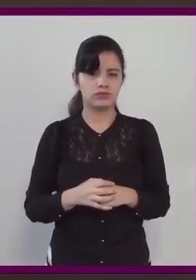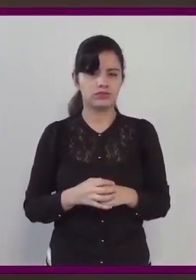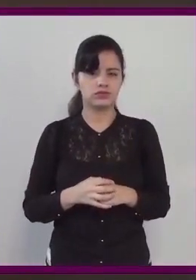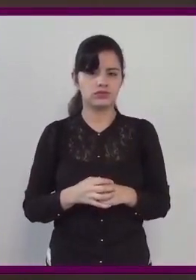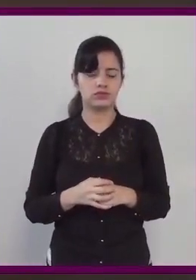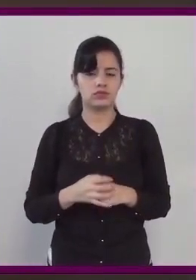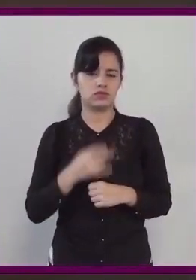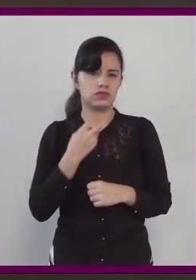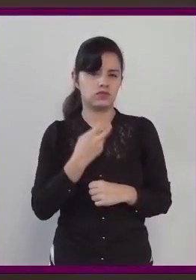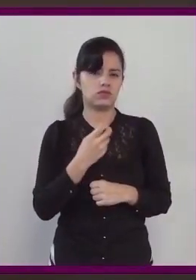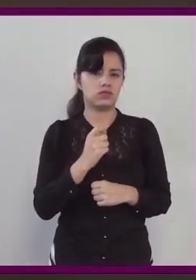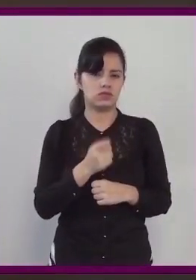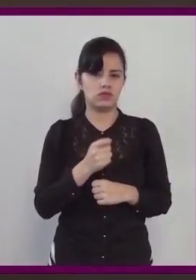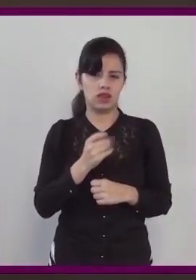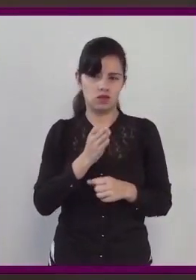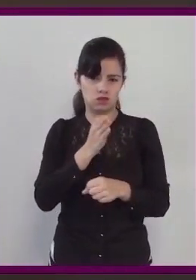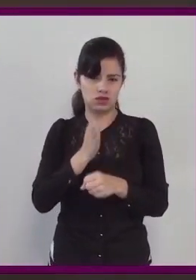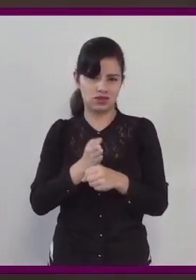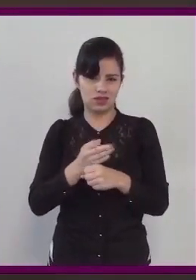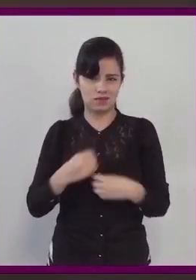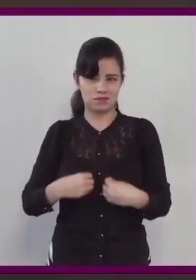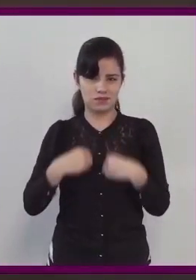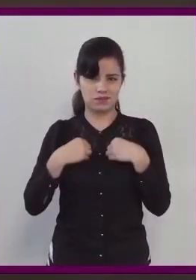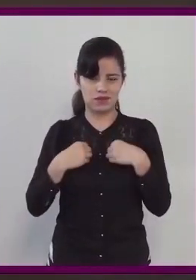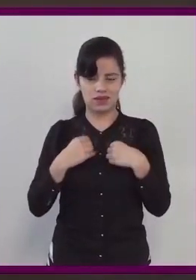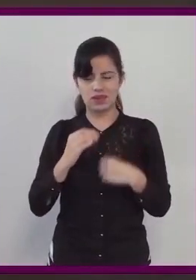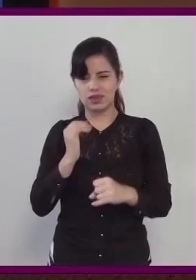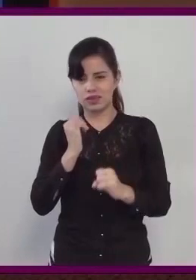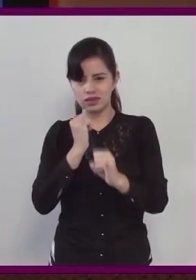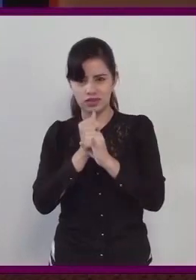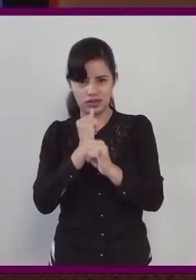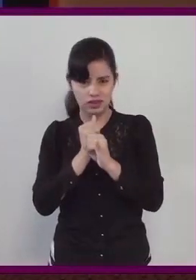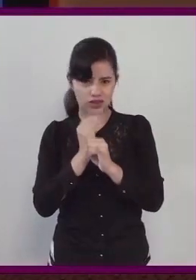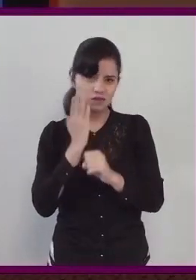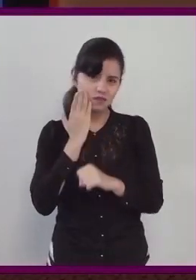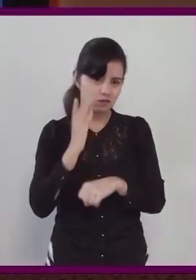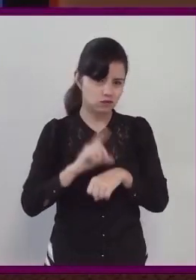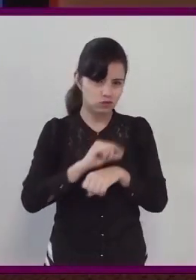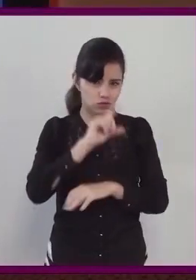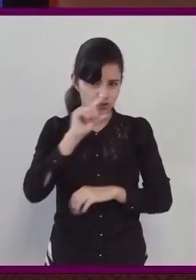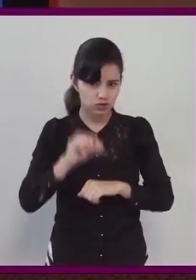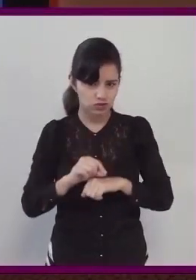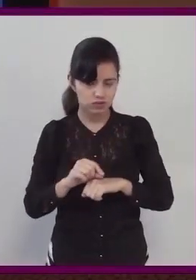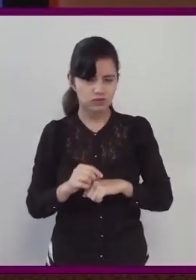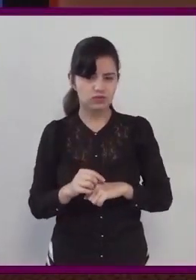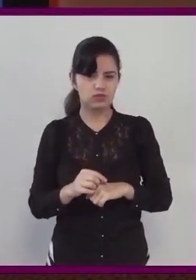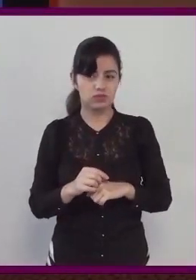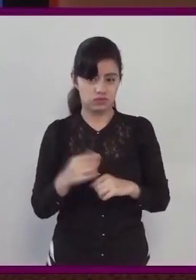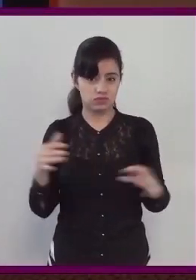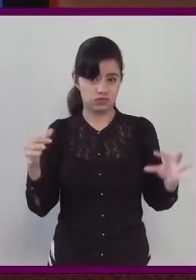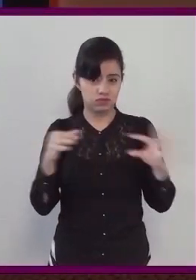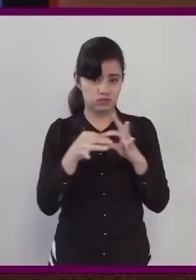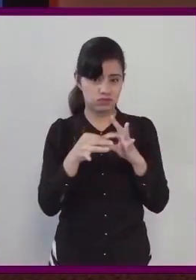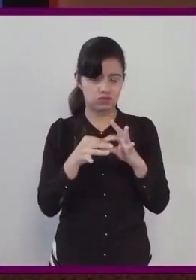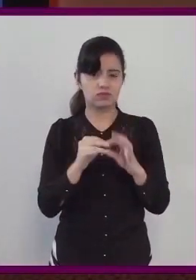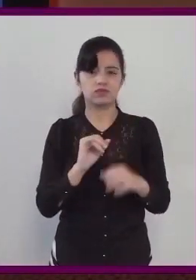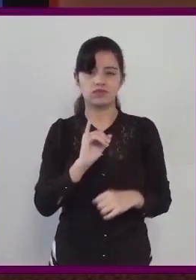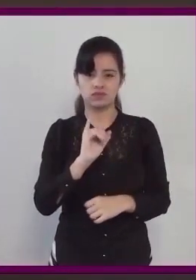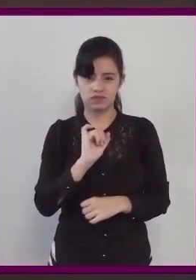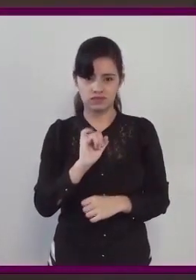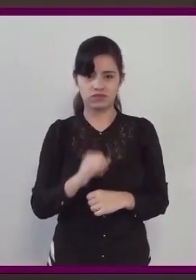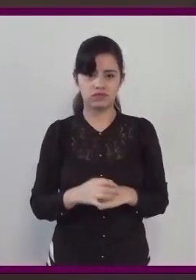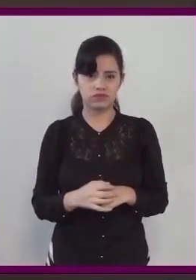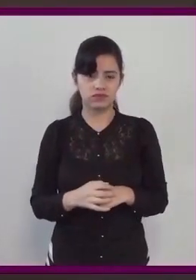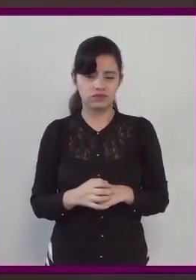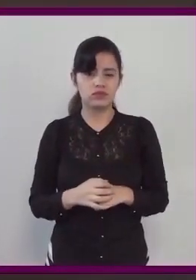va de la mano con todo lo que estamos viviendo en redes sociales? Sí, o sea, sin duda, pues, ¿no? Pero creo